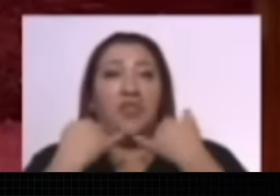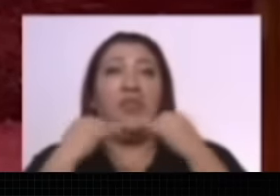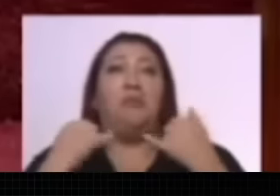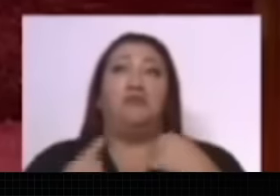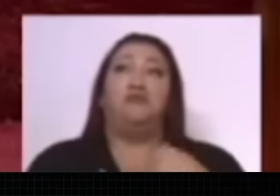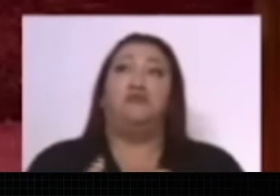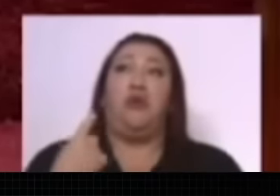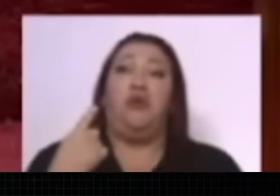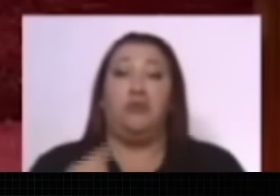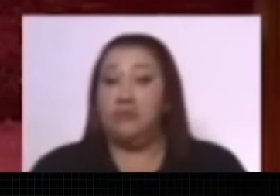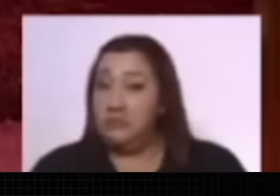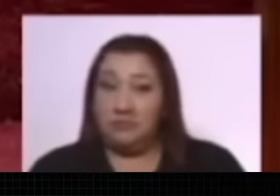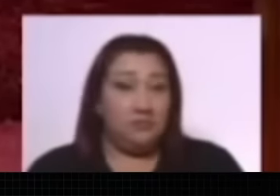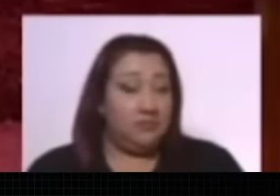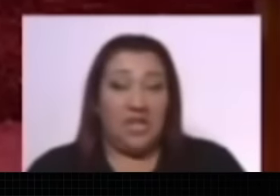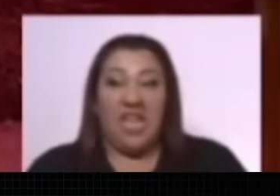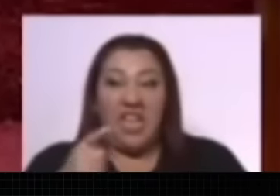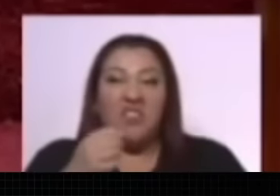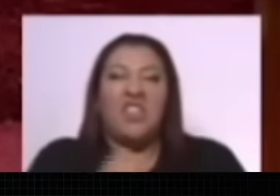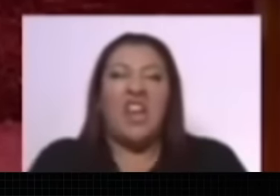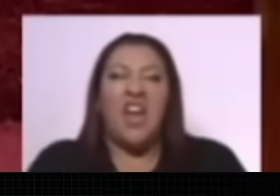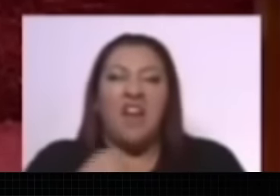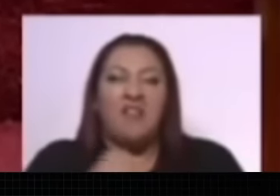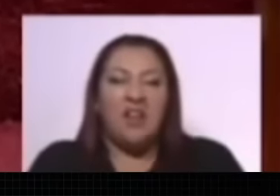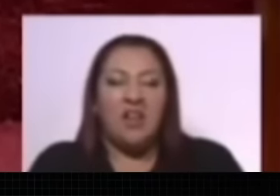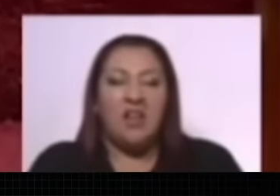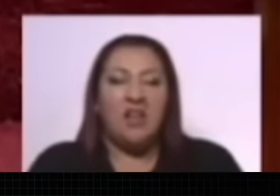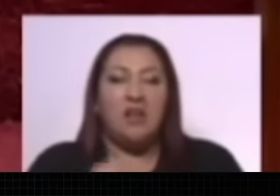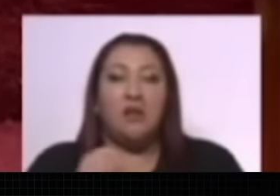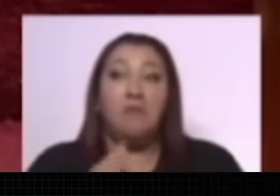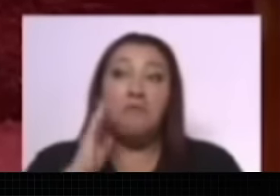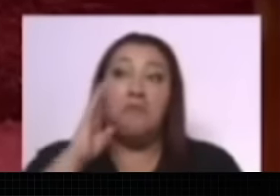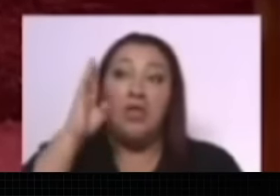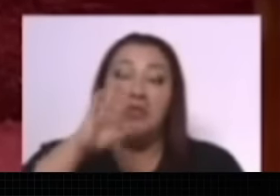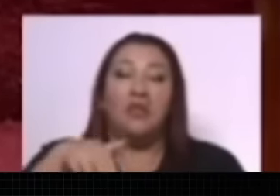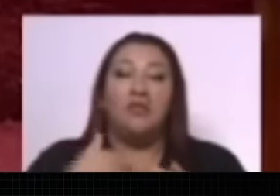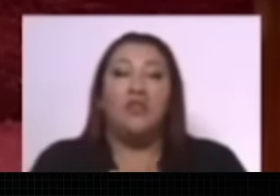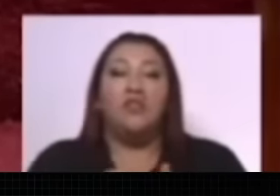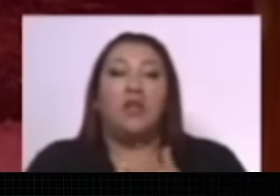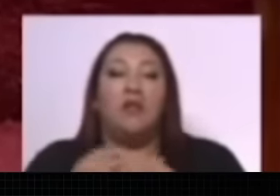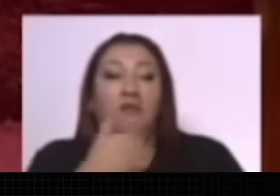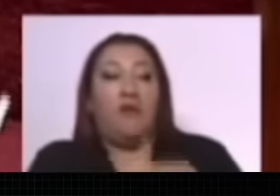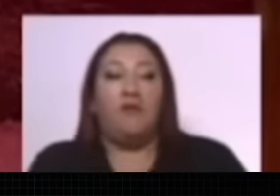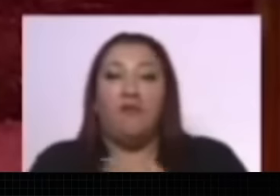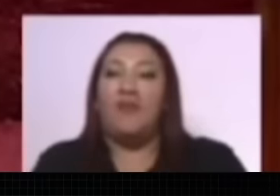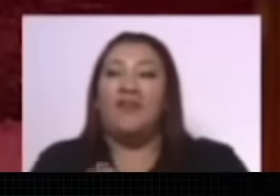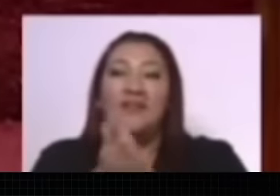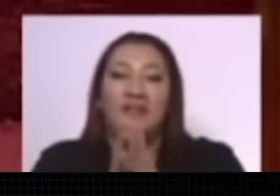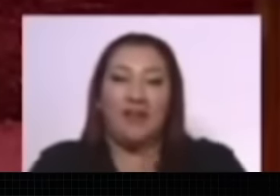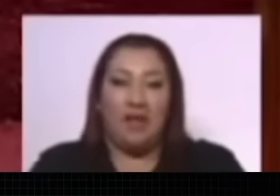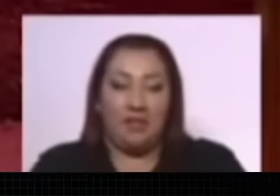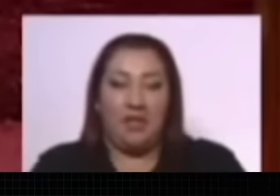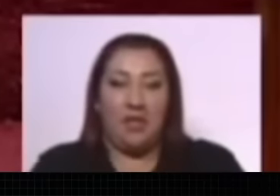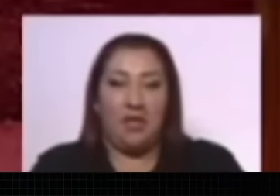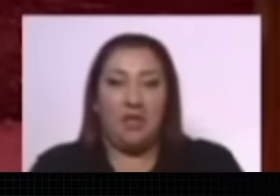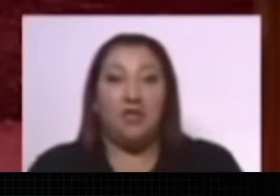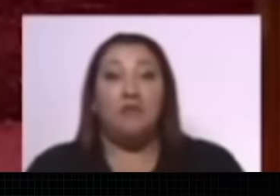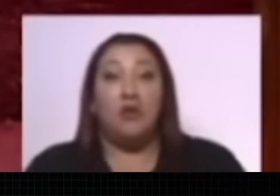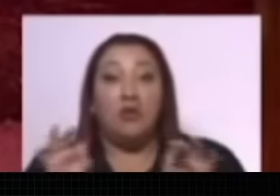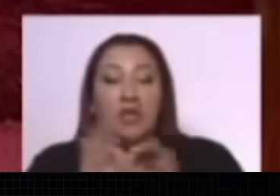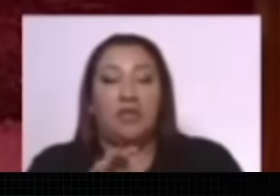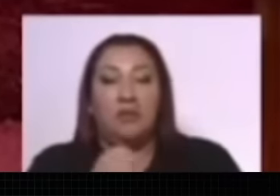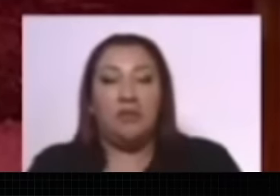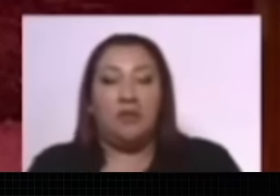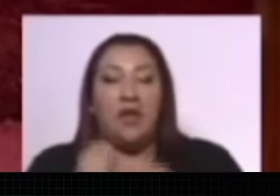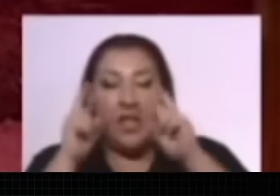independencia funcional, sino que trabajan bajo los principios de imparcialidad y objetividad.